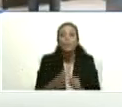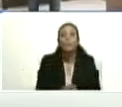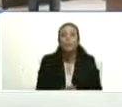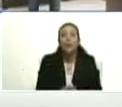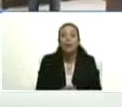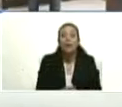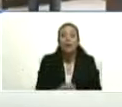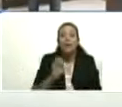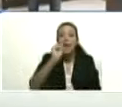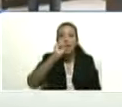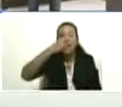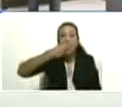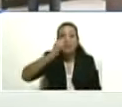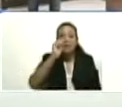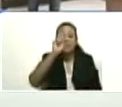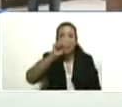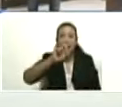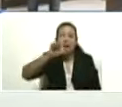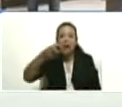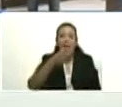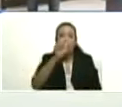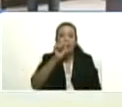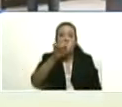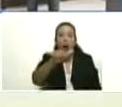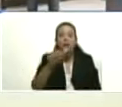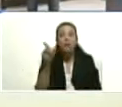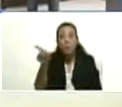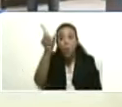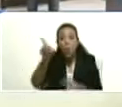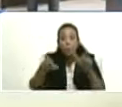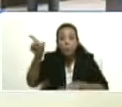país, que gracias a sus